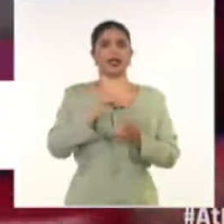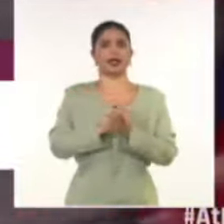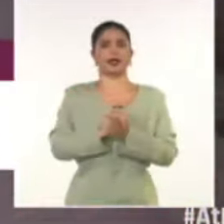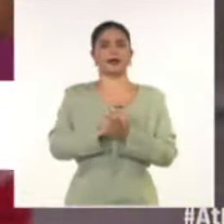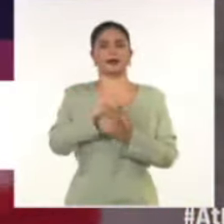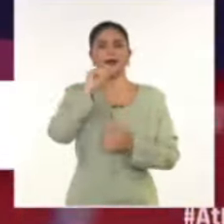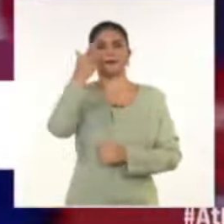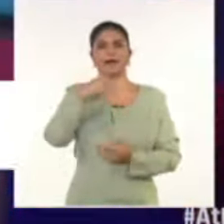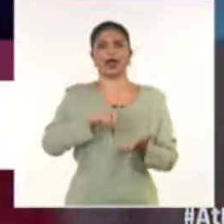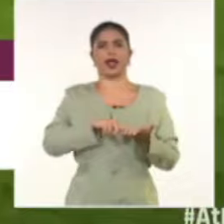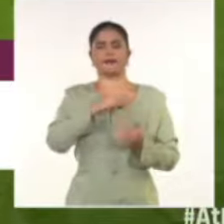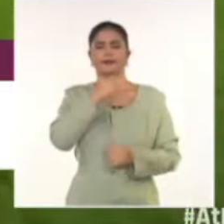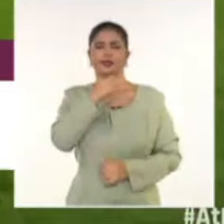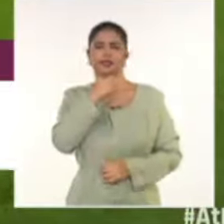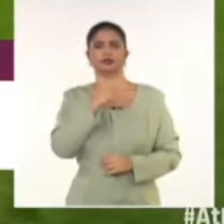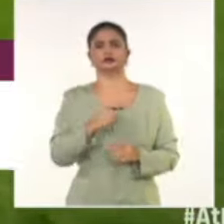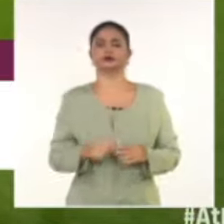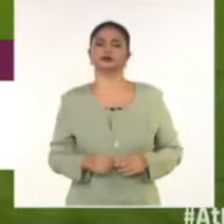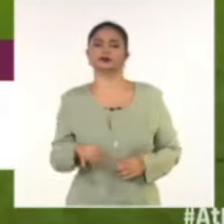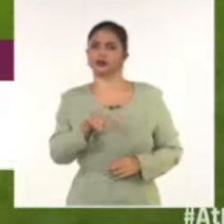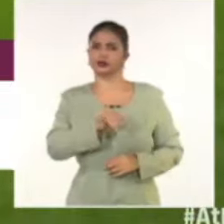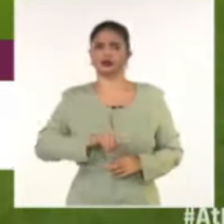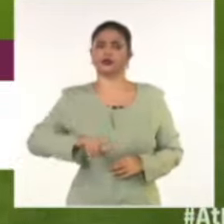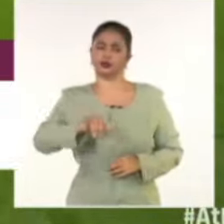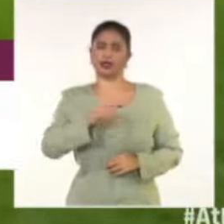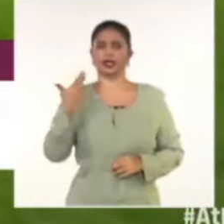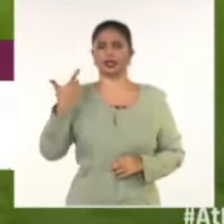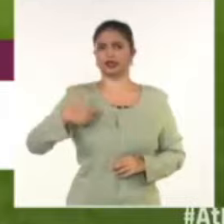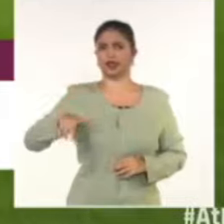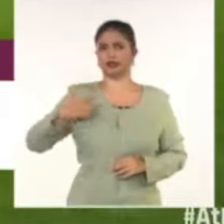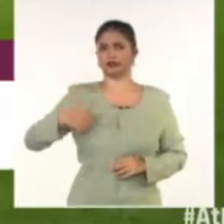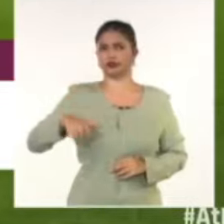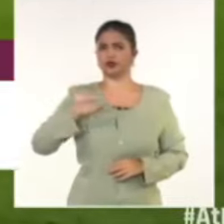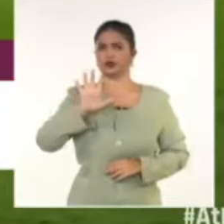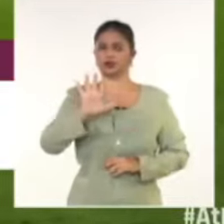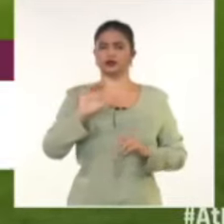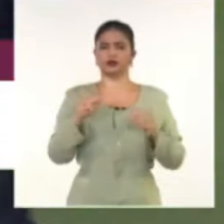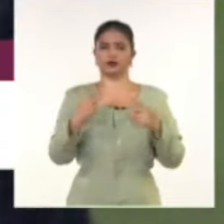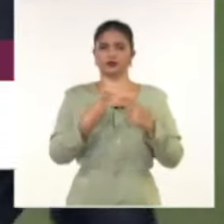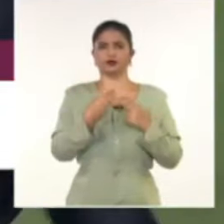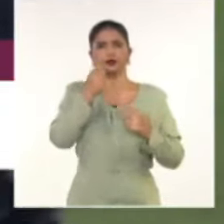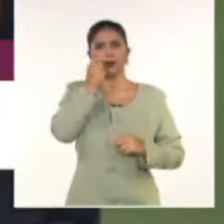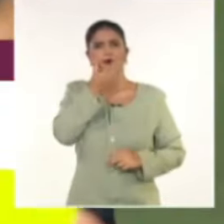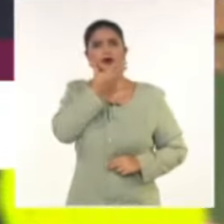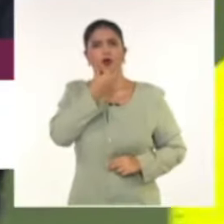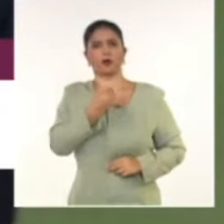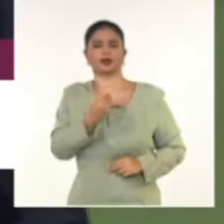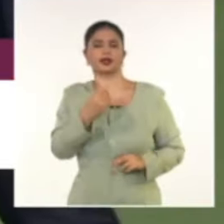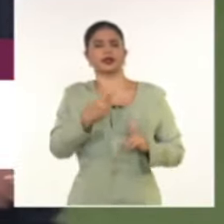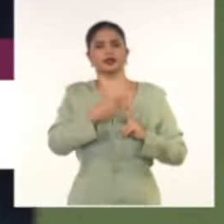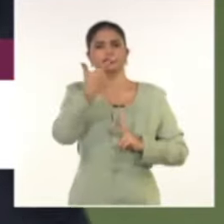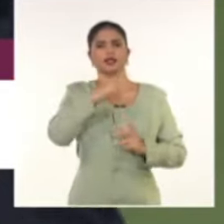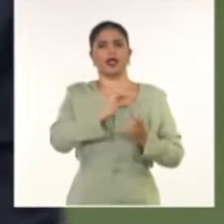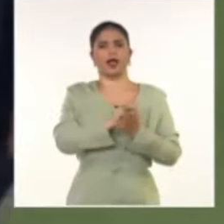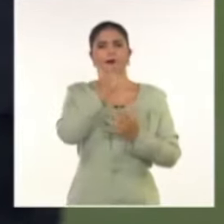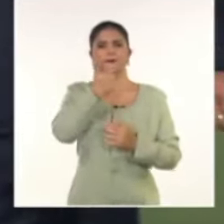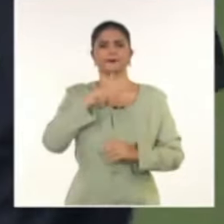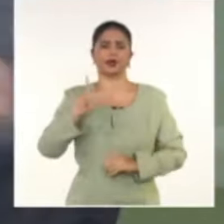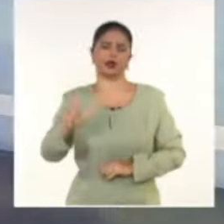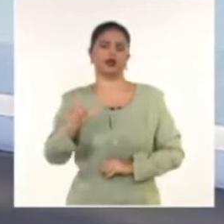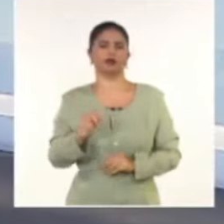Rafinha, misma cifra que el argentino Giovanni Lo Celso, pero en solo 5 partidos. El jovencito Lamine Yamal destaca sobre el resto en asistencias